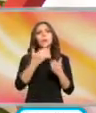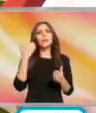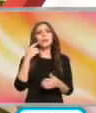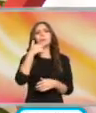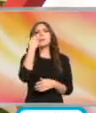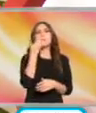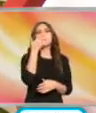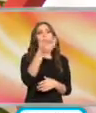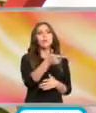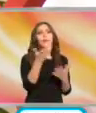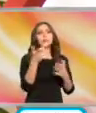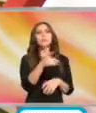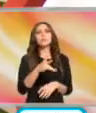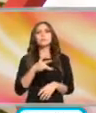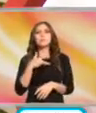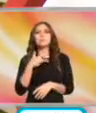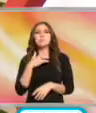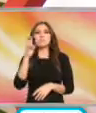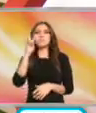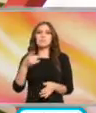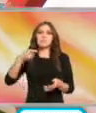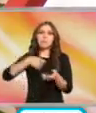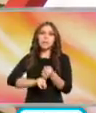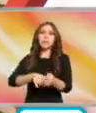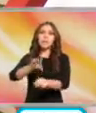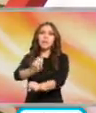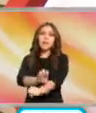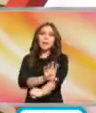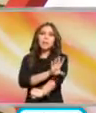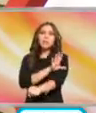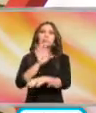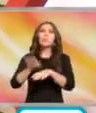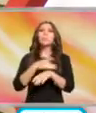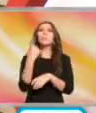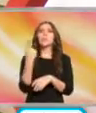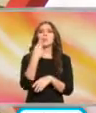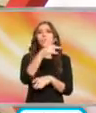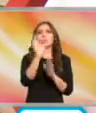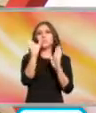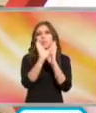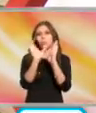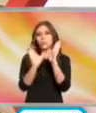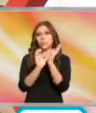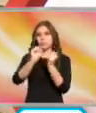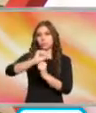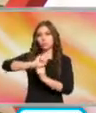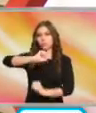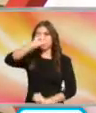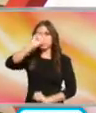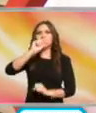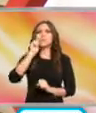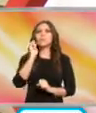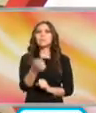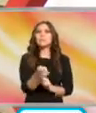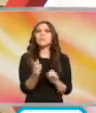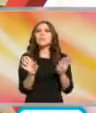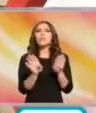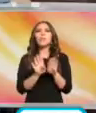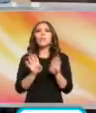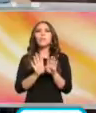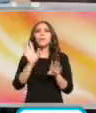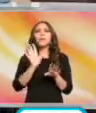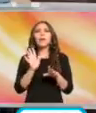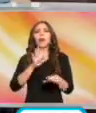hiciera esto, yo sentí gran emoción, porque la Constitución es como un ser vivo. Así es. ¿Estás de acuerdo que se